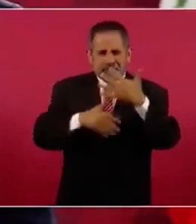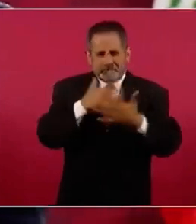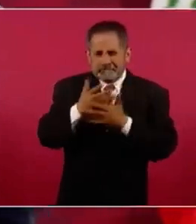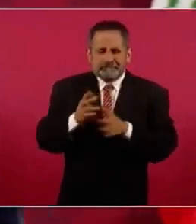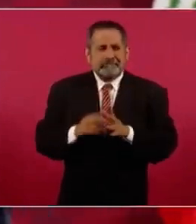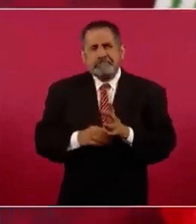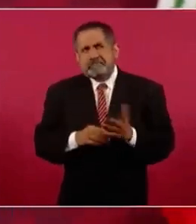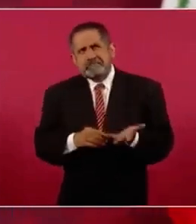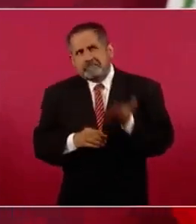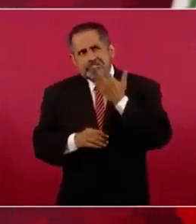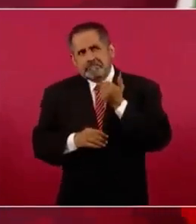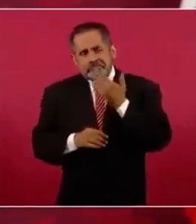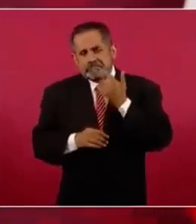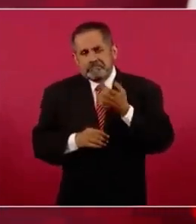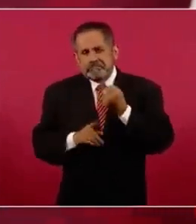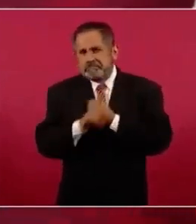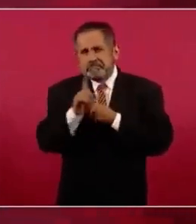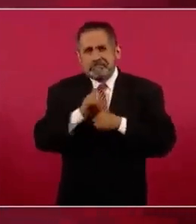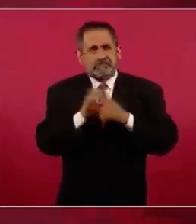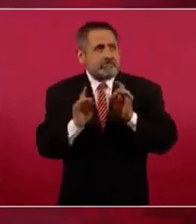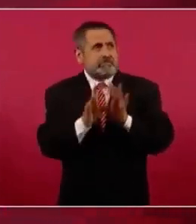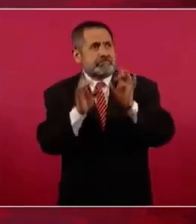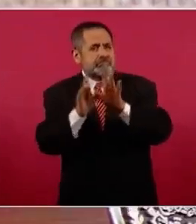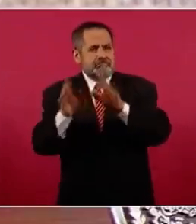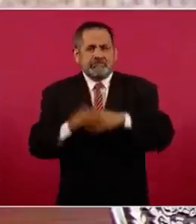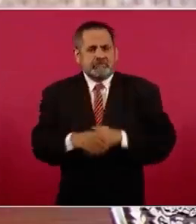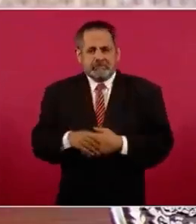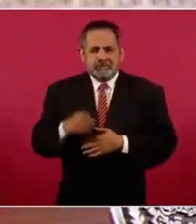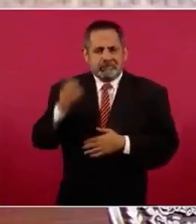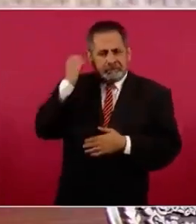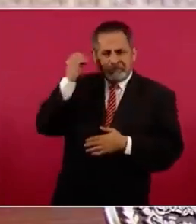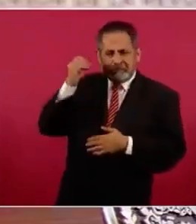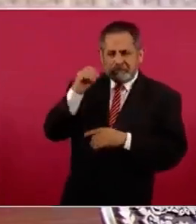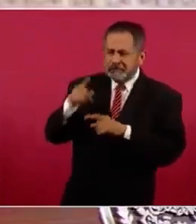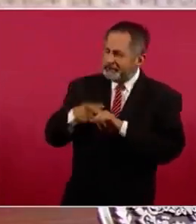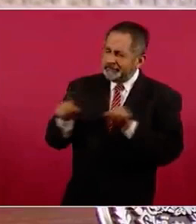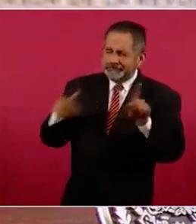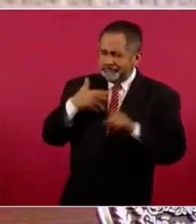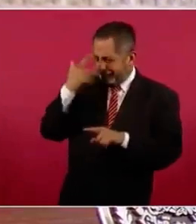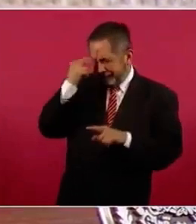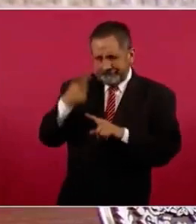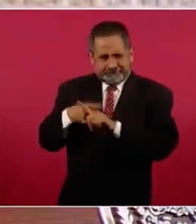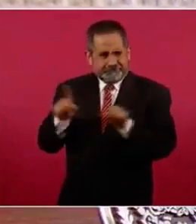pueda producirse. En Oaxaca sería por otras razones,